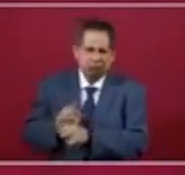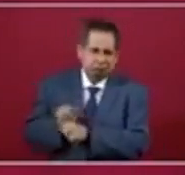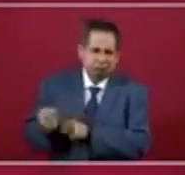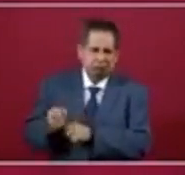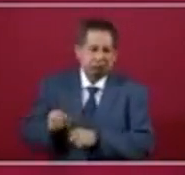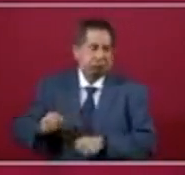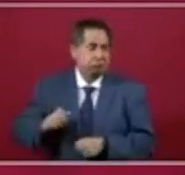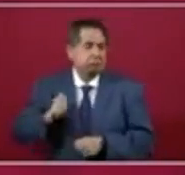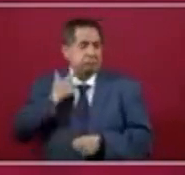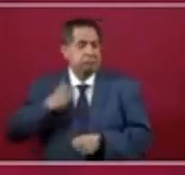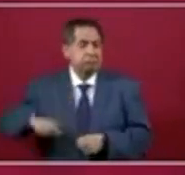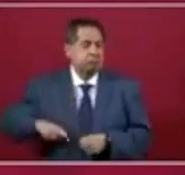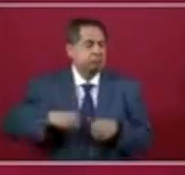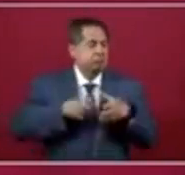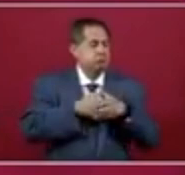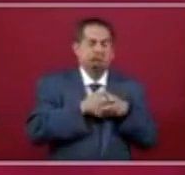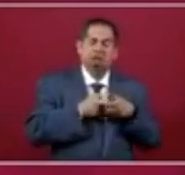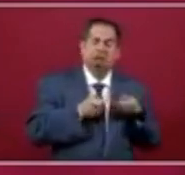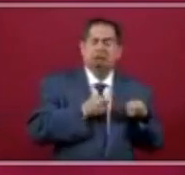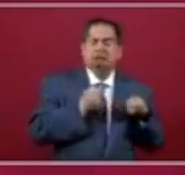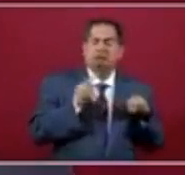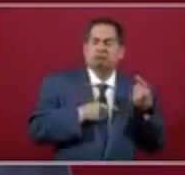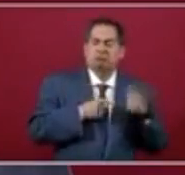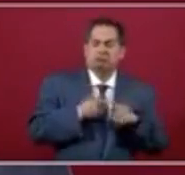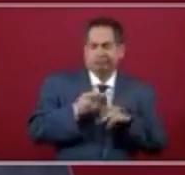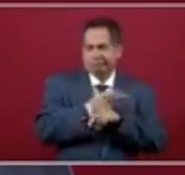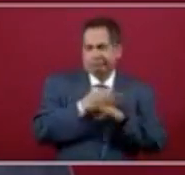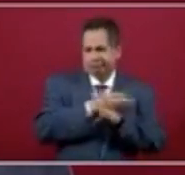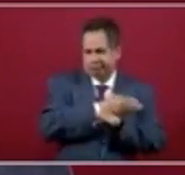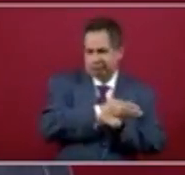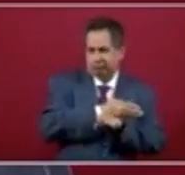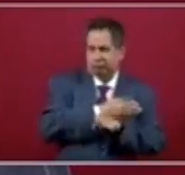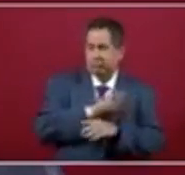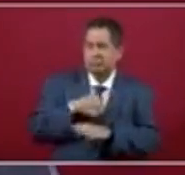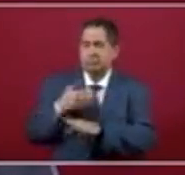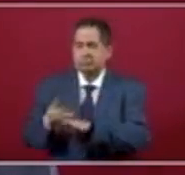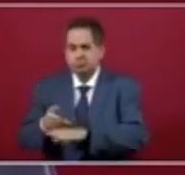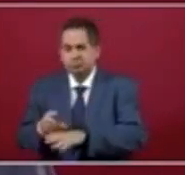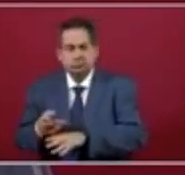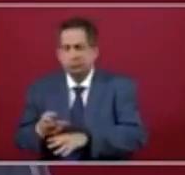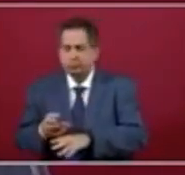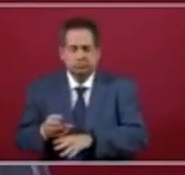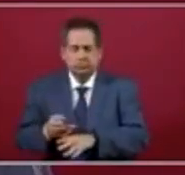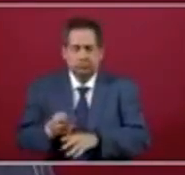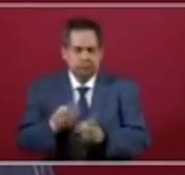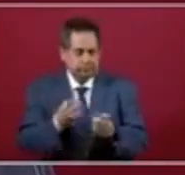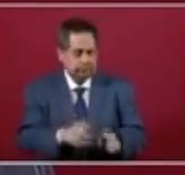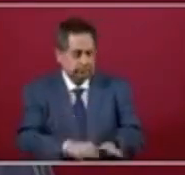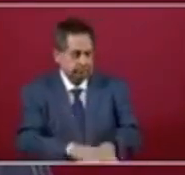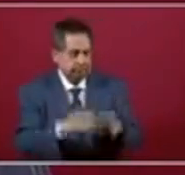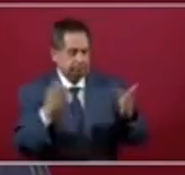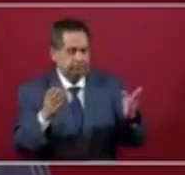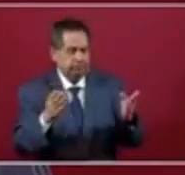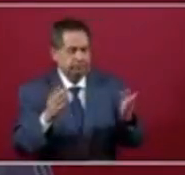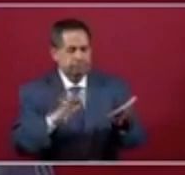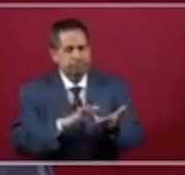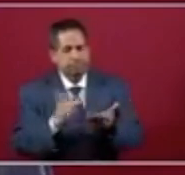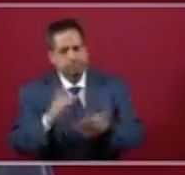del régimen autoritario pasado es esto que estamos haciendo.